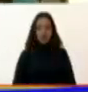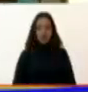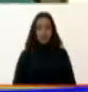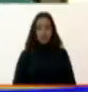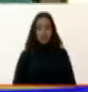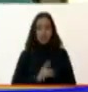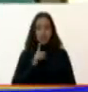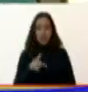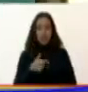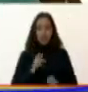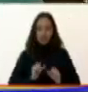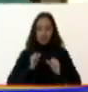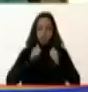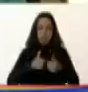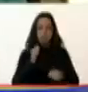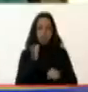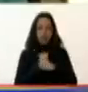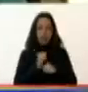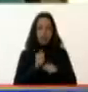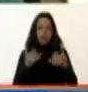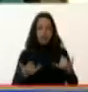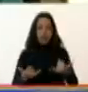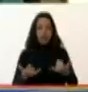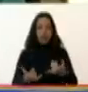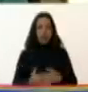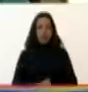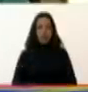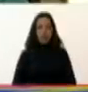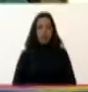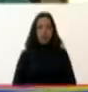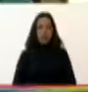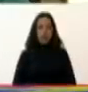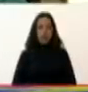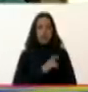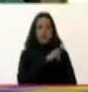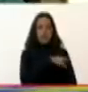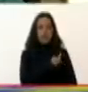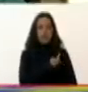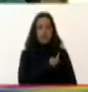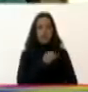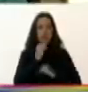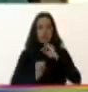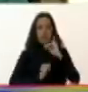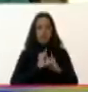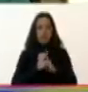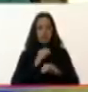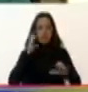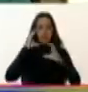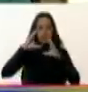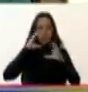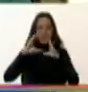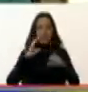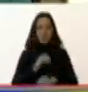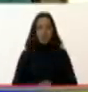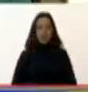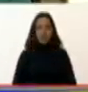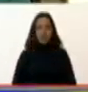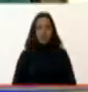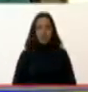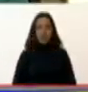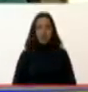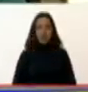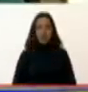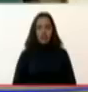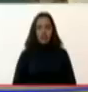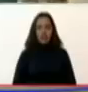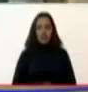puesta en funcionamiento ya de la Universidad Internacional de la Comunicación para